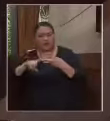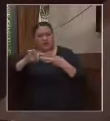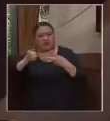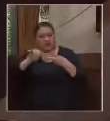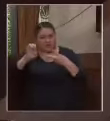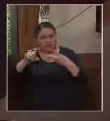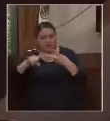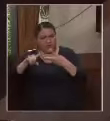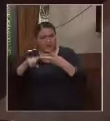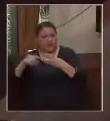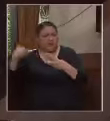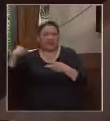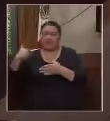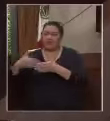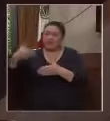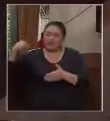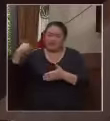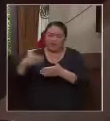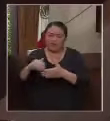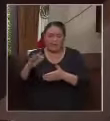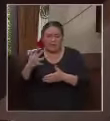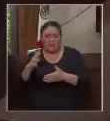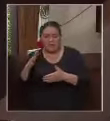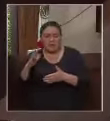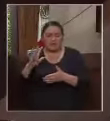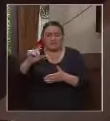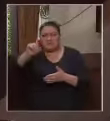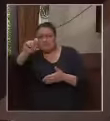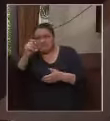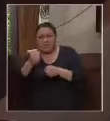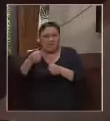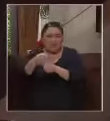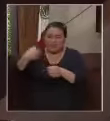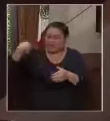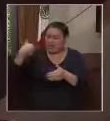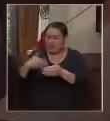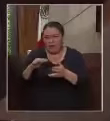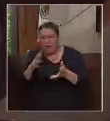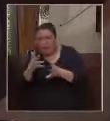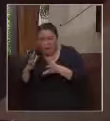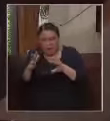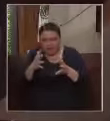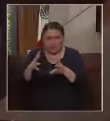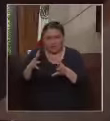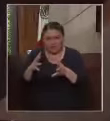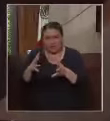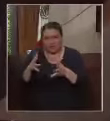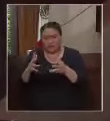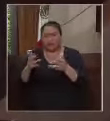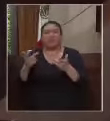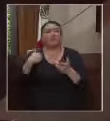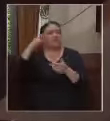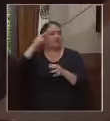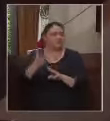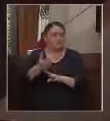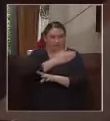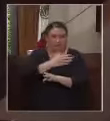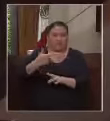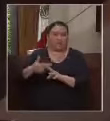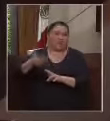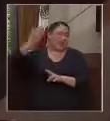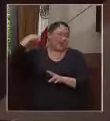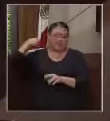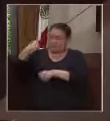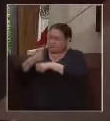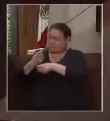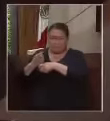lo largo al menos de los últimos veintipocos años que tiene de existencia. Digamos, al principio de la primera integración